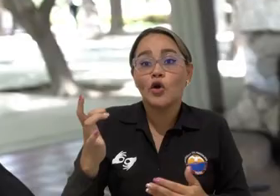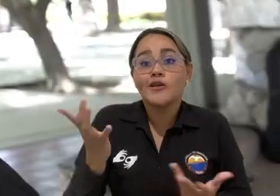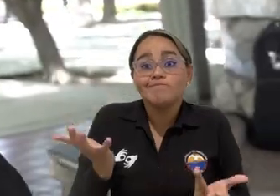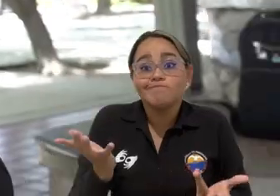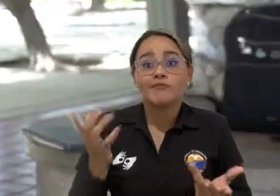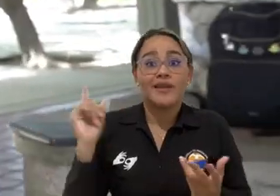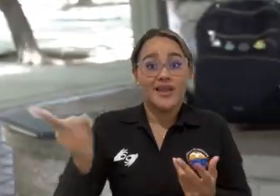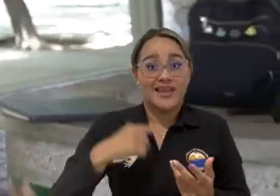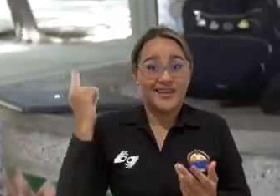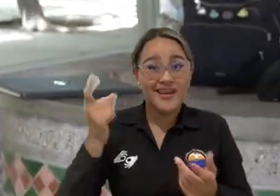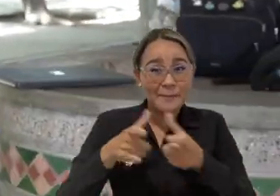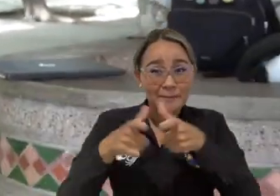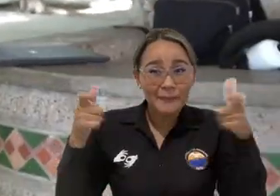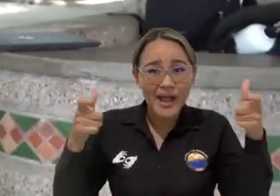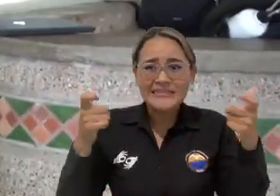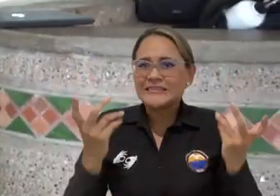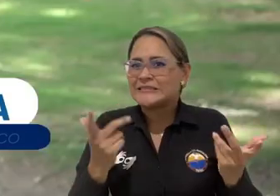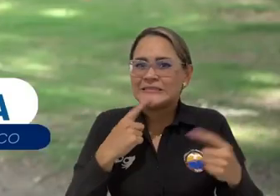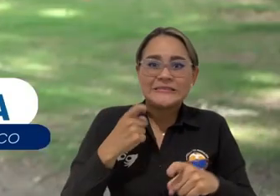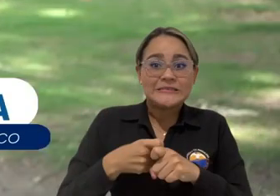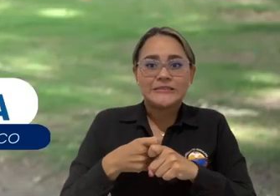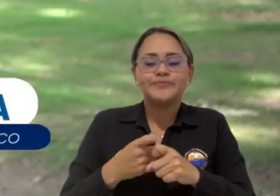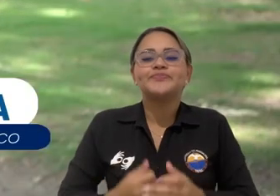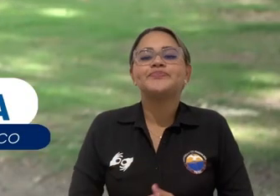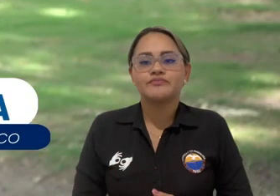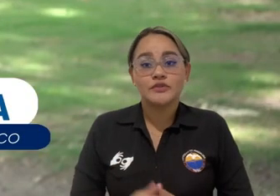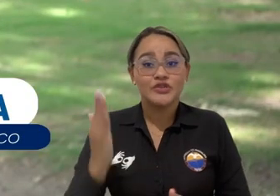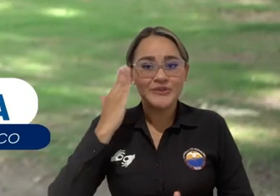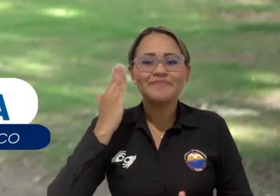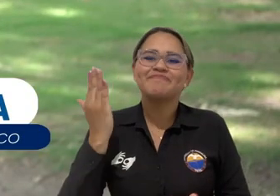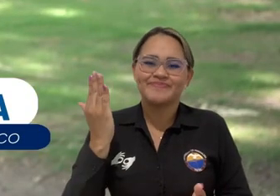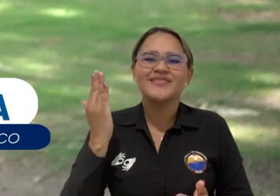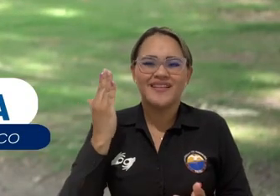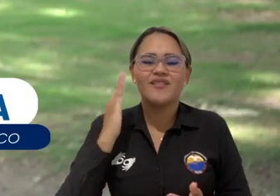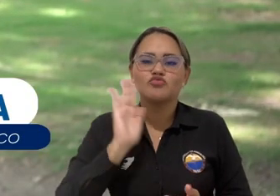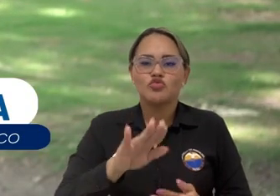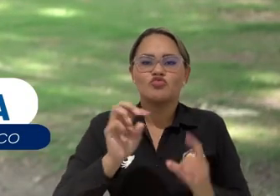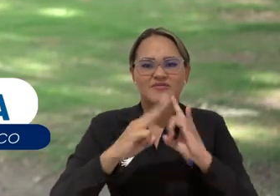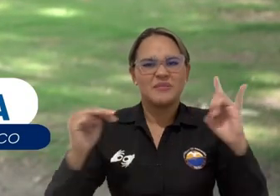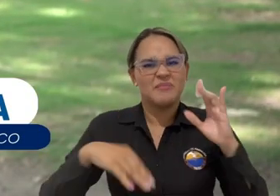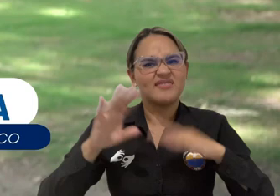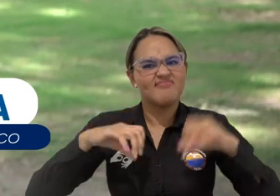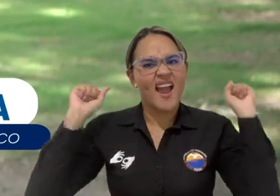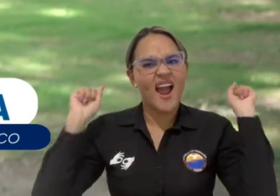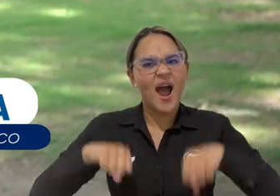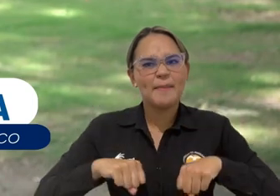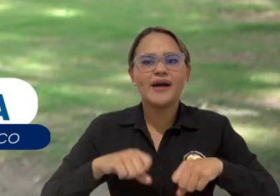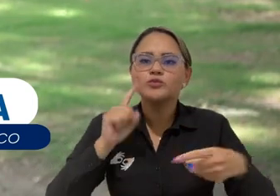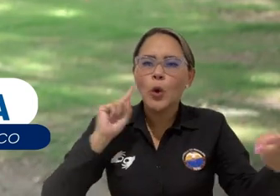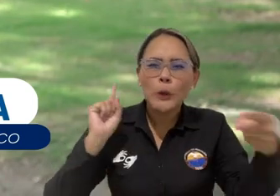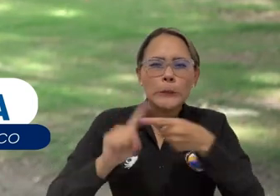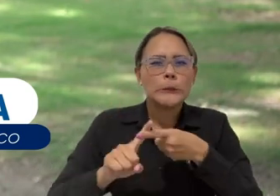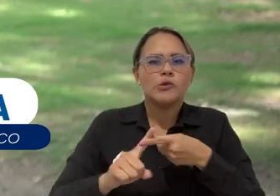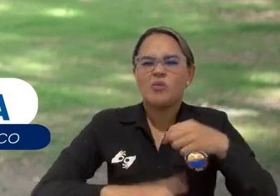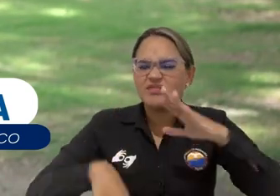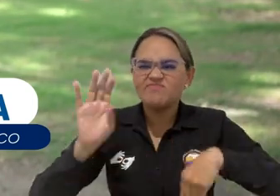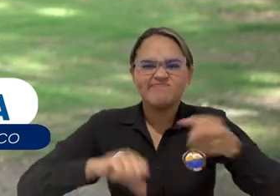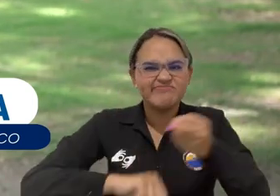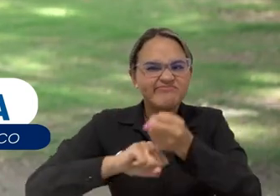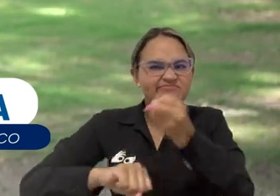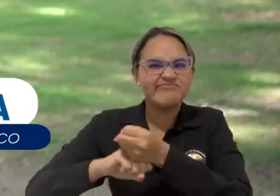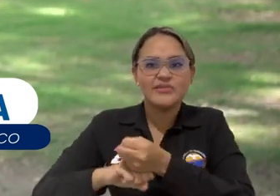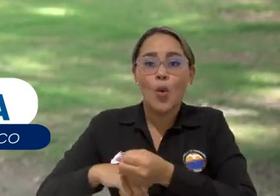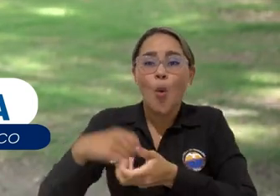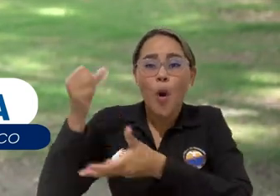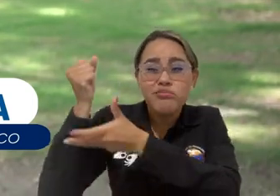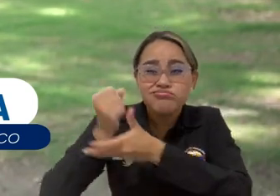ya que la mayoría no nos encontramos. Puedo decir que es una capacidad, una gran capacidad que tiene la universidad de hacer mucho con lo poco que tiene.